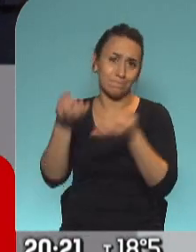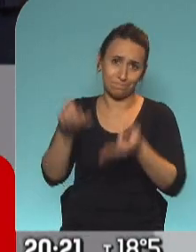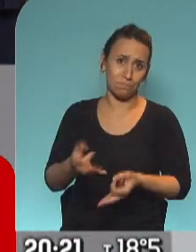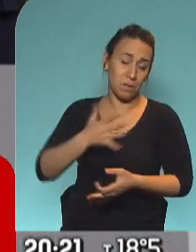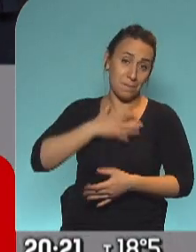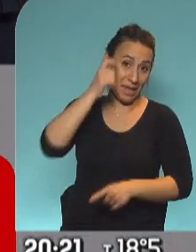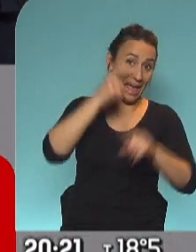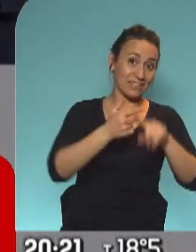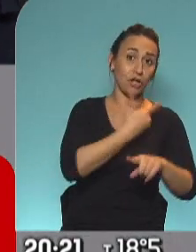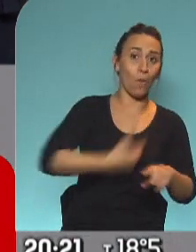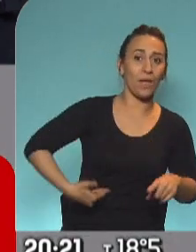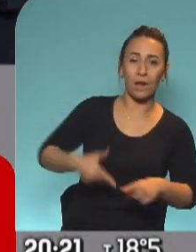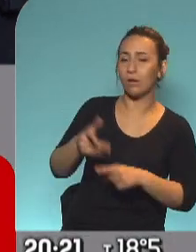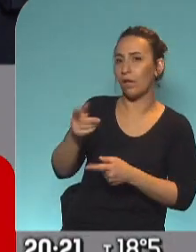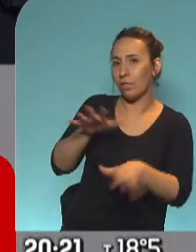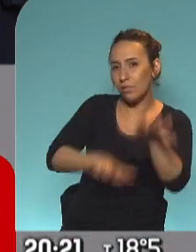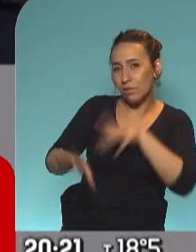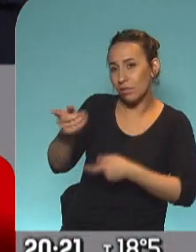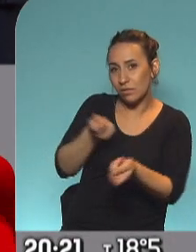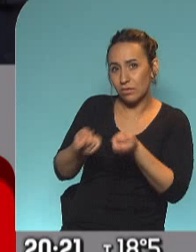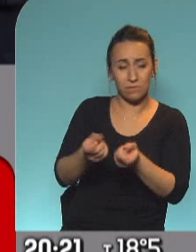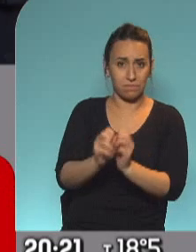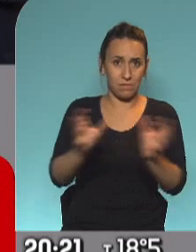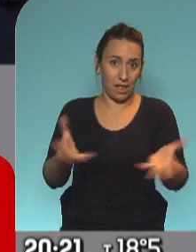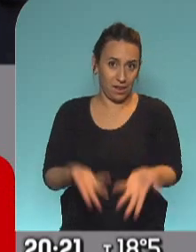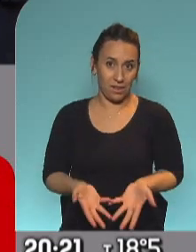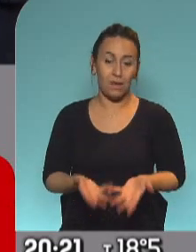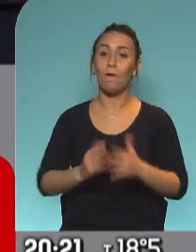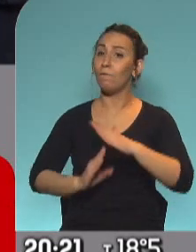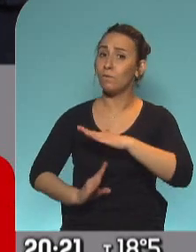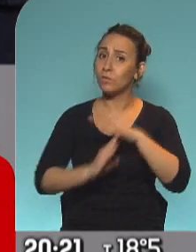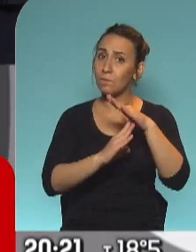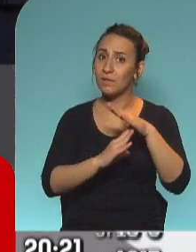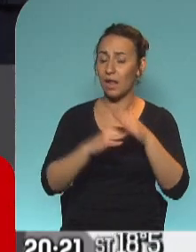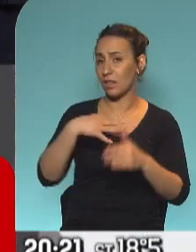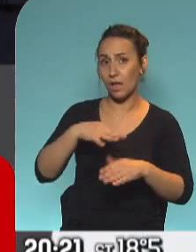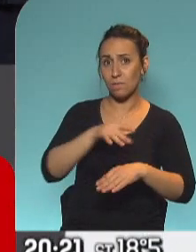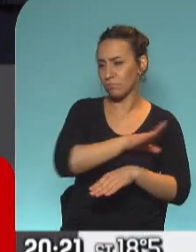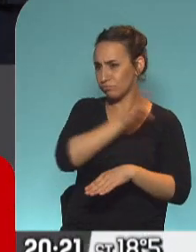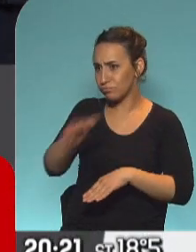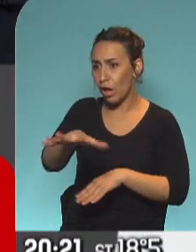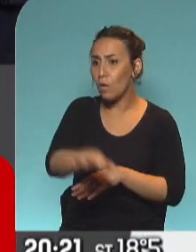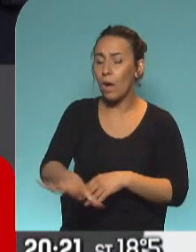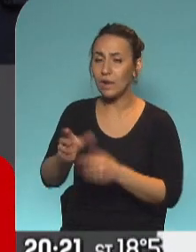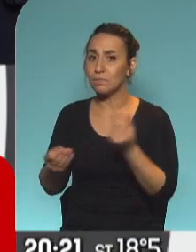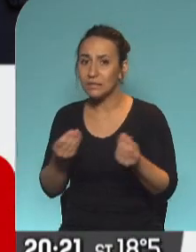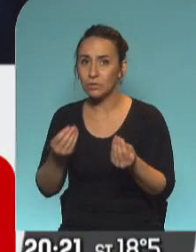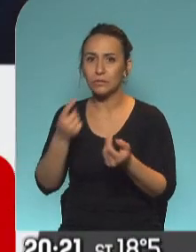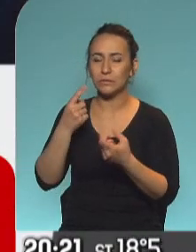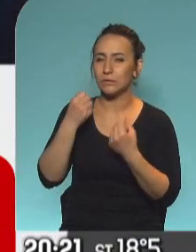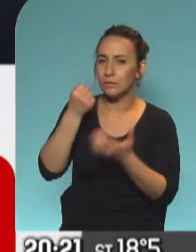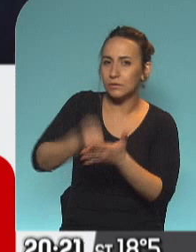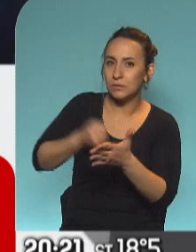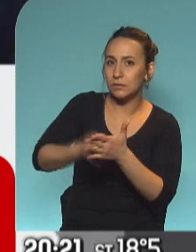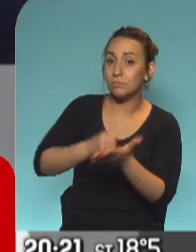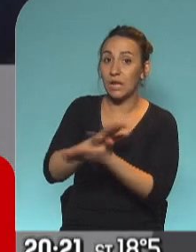hacer, digamos, o se dejó de hacer todo lo que se tenía que hacer, que era fundamentalmente estar en el lugar de los hechos, tratar de resolver. Fíjense